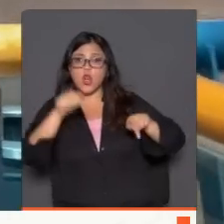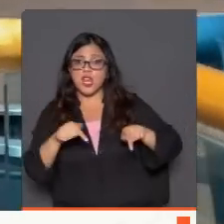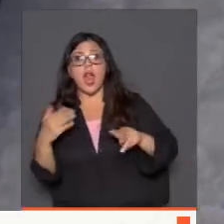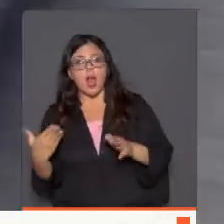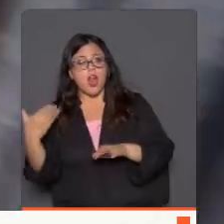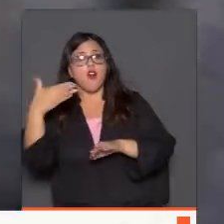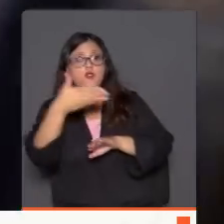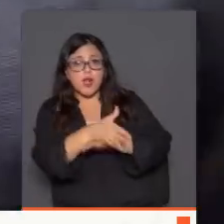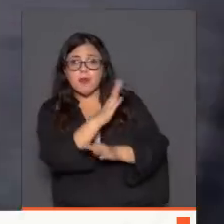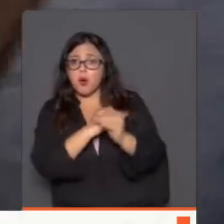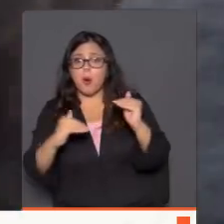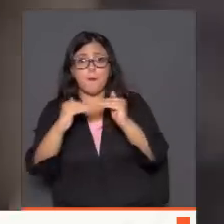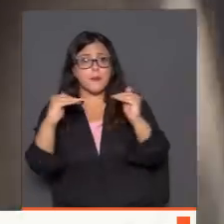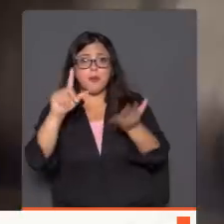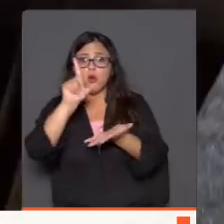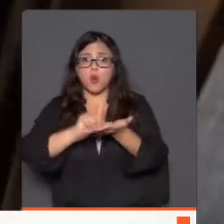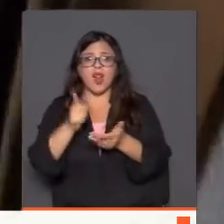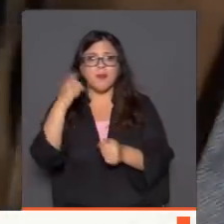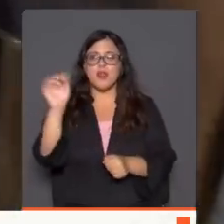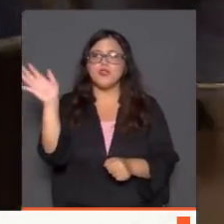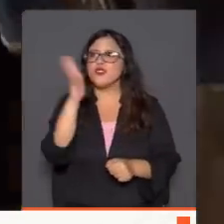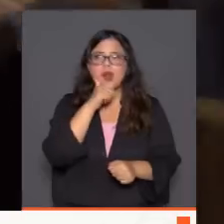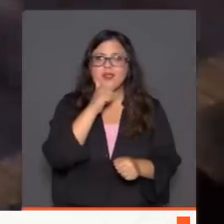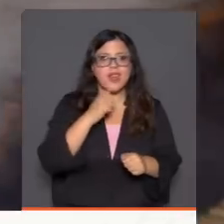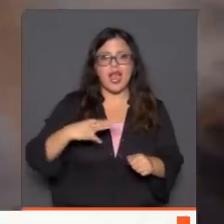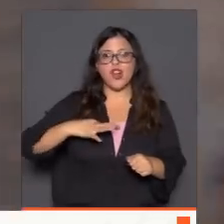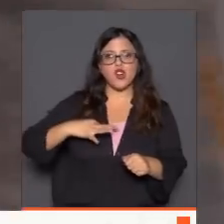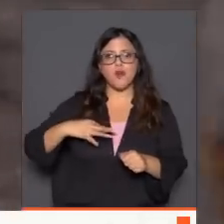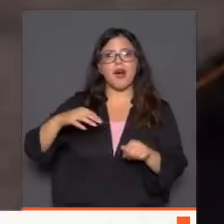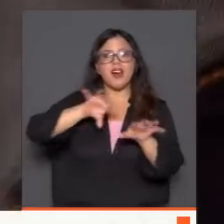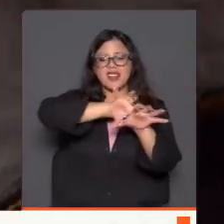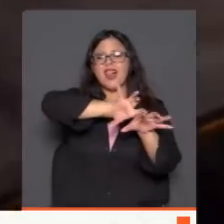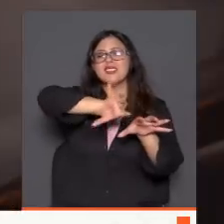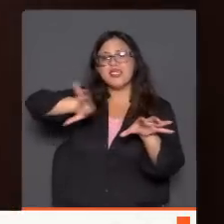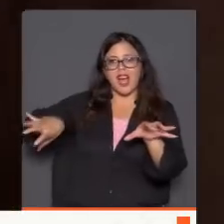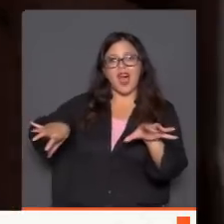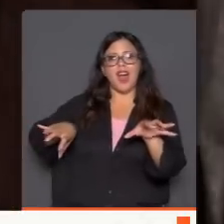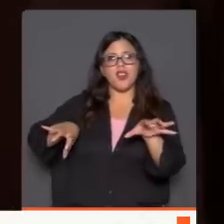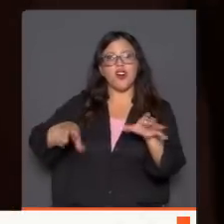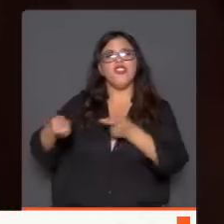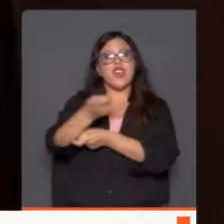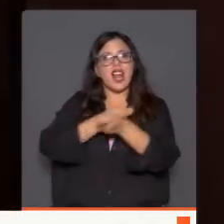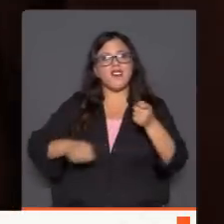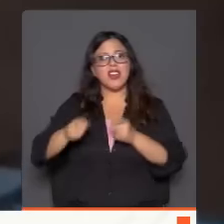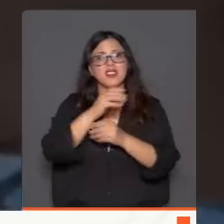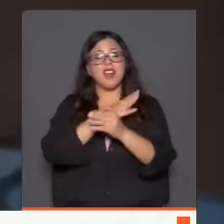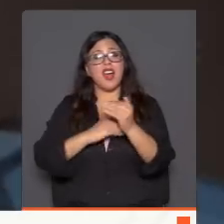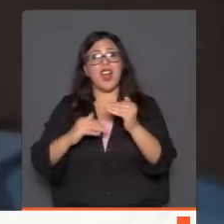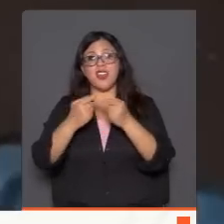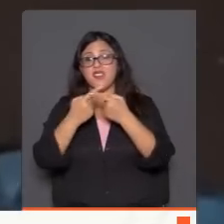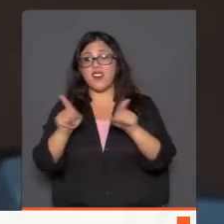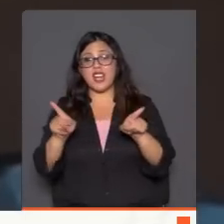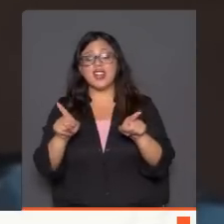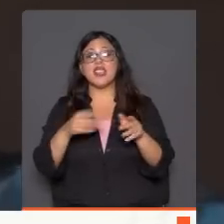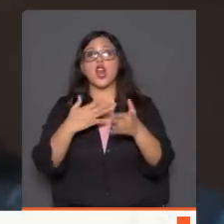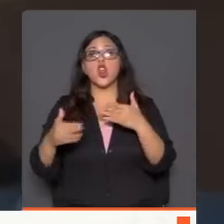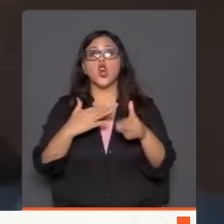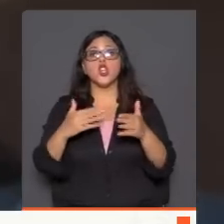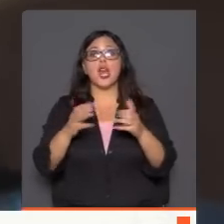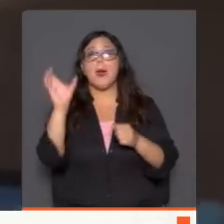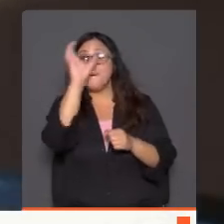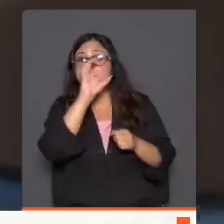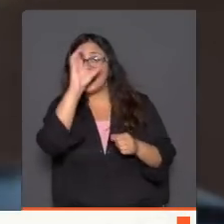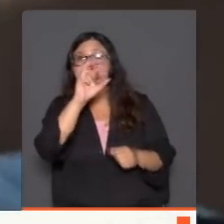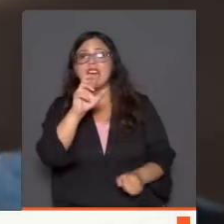no encontramos esta ropa. La habían sacado de la venta, a diferencia de lo que vimos en Paseo Puente en el centro de Santiago, donde